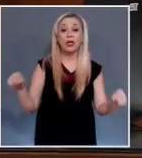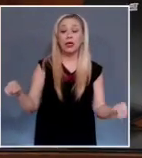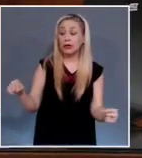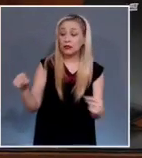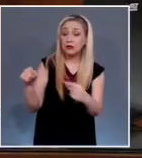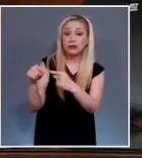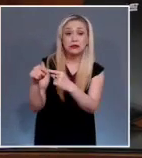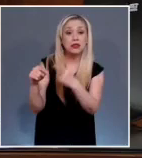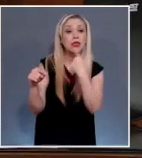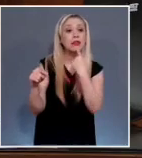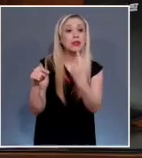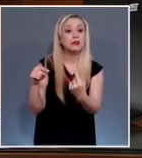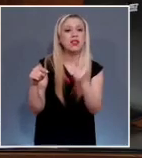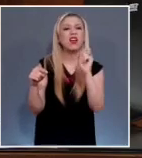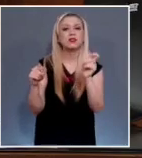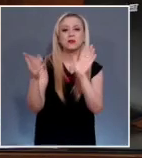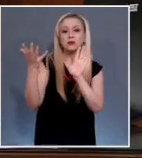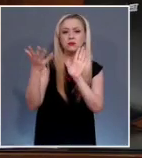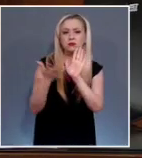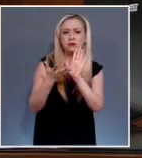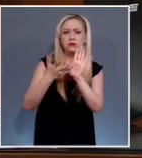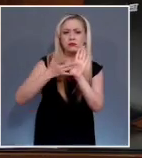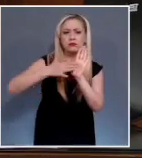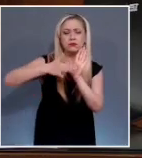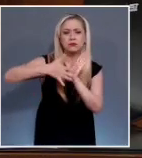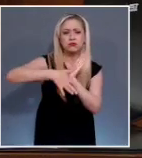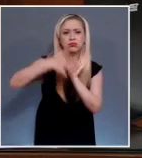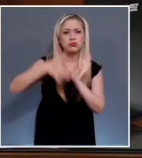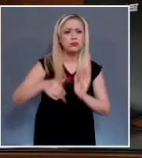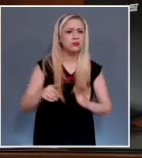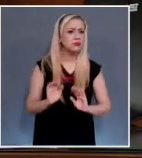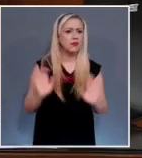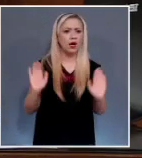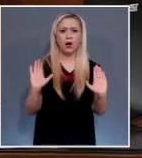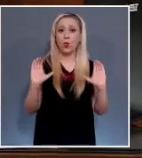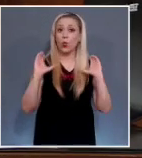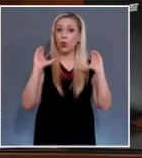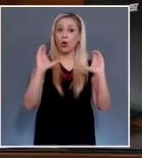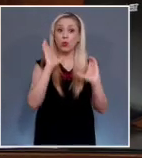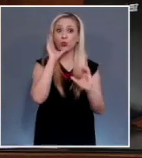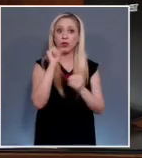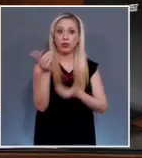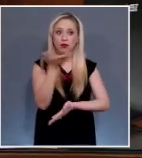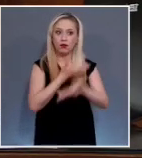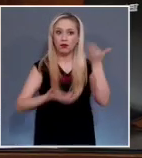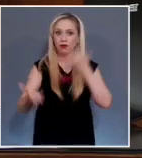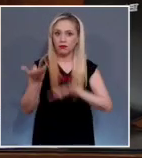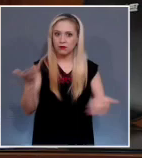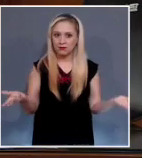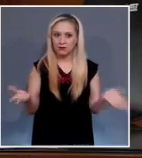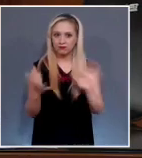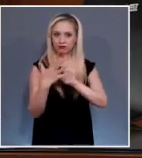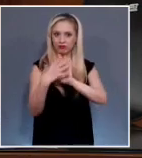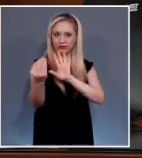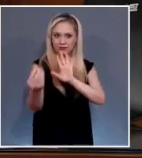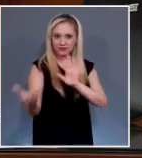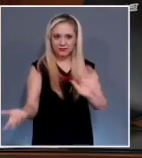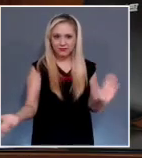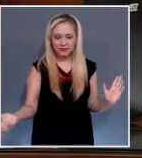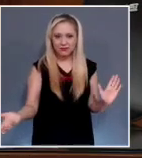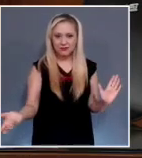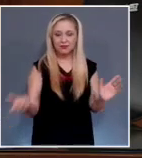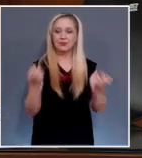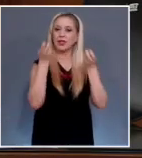datos biométricos considerados sensibles y la norma no establece elementos